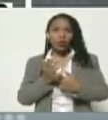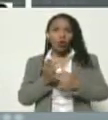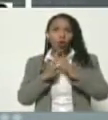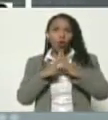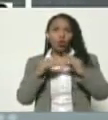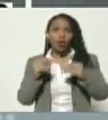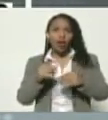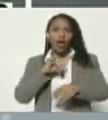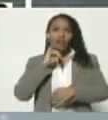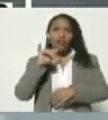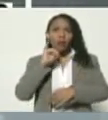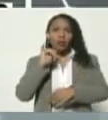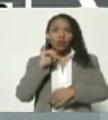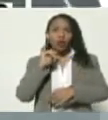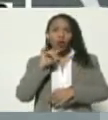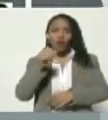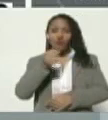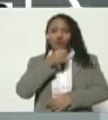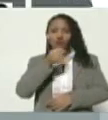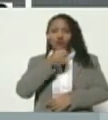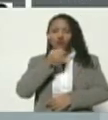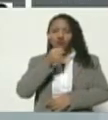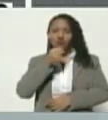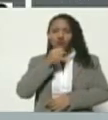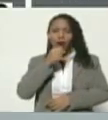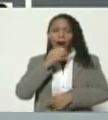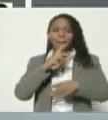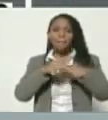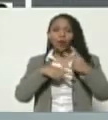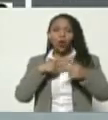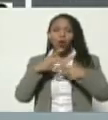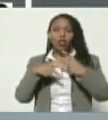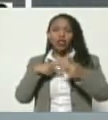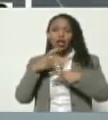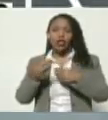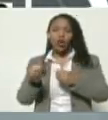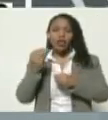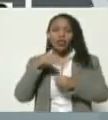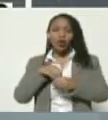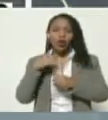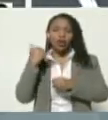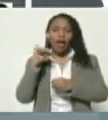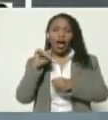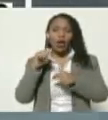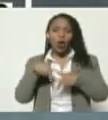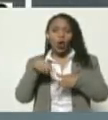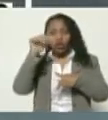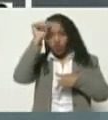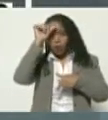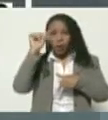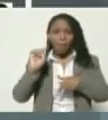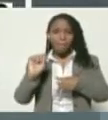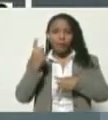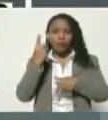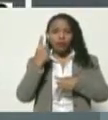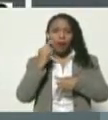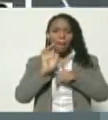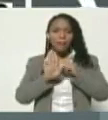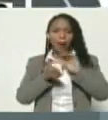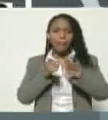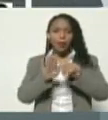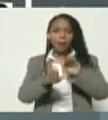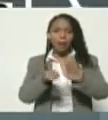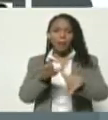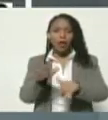la información en la rueda de prensa del proceso interno que ha habido hoy domingo. El primer paso,